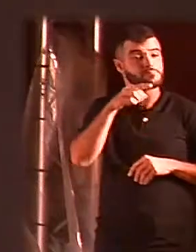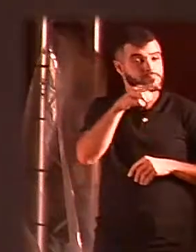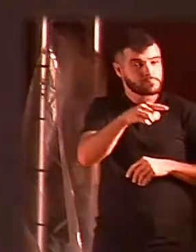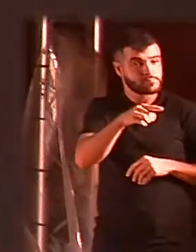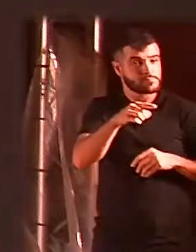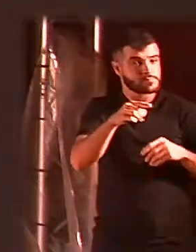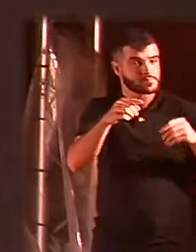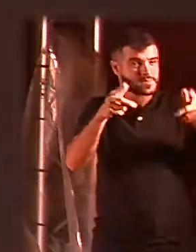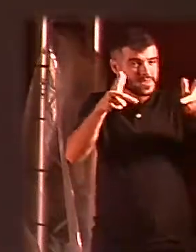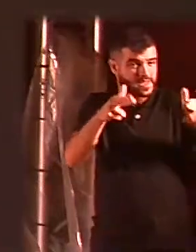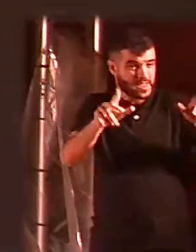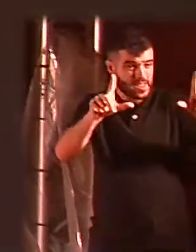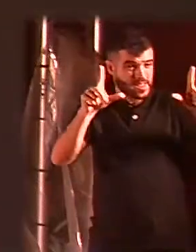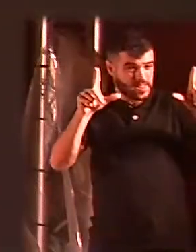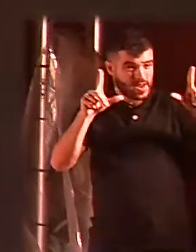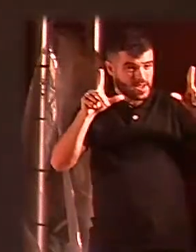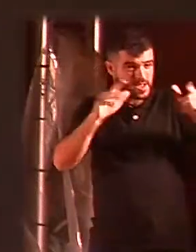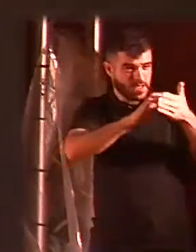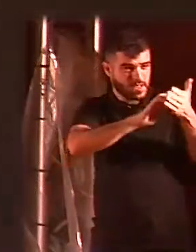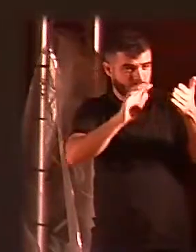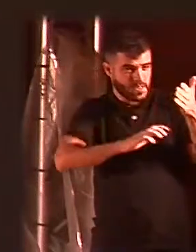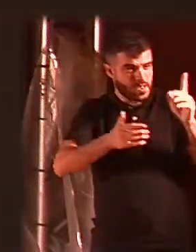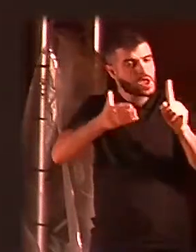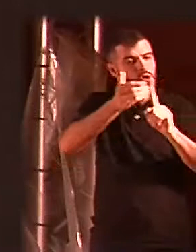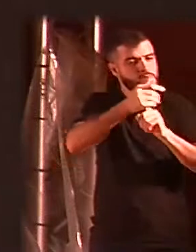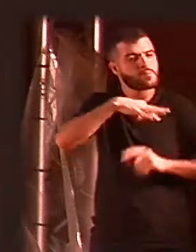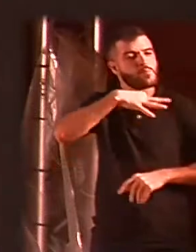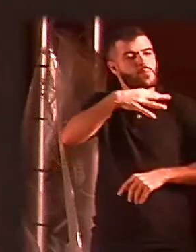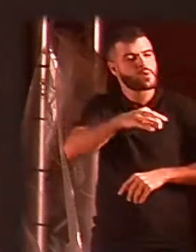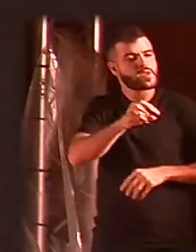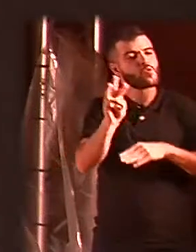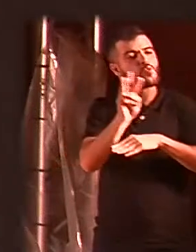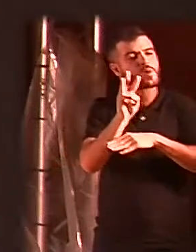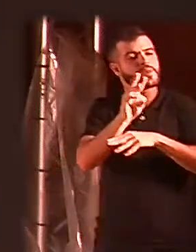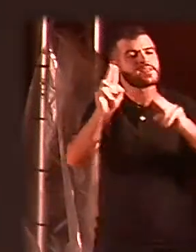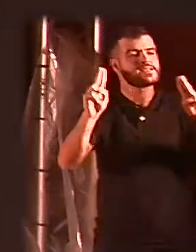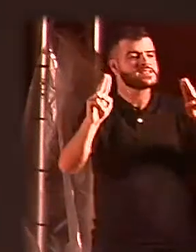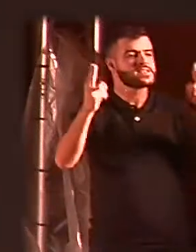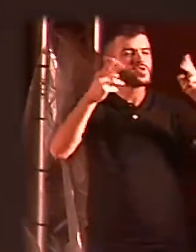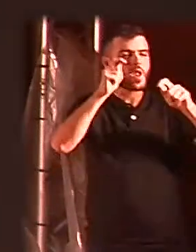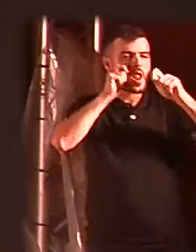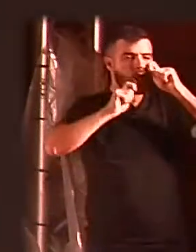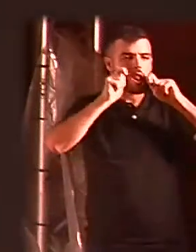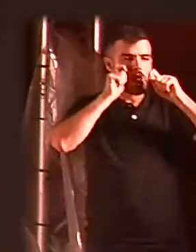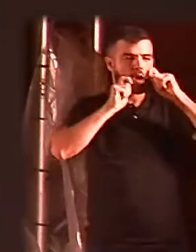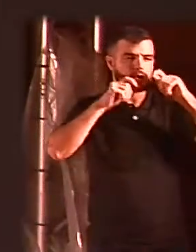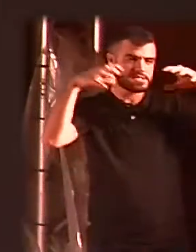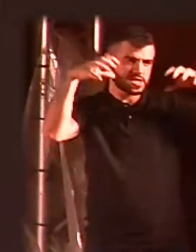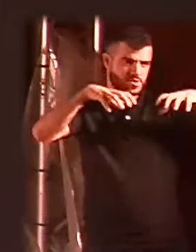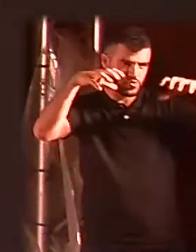esta escena, buscando en Wikipedia. Lágrimas en la lluvia. Tears in rain.